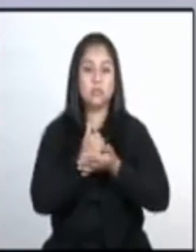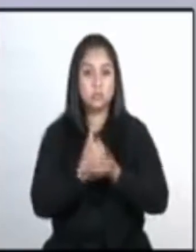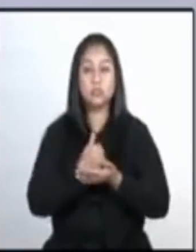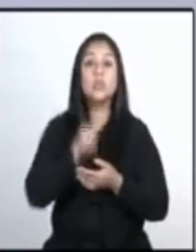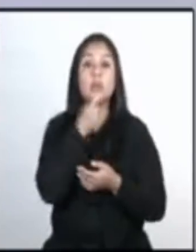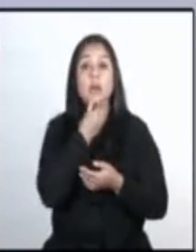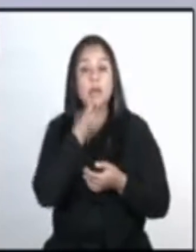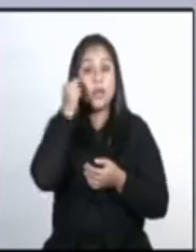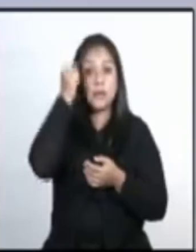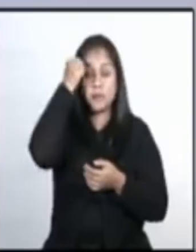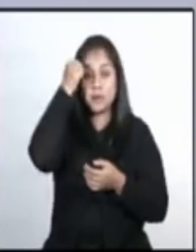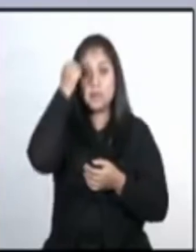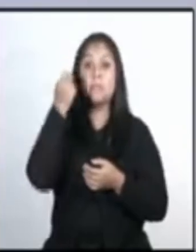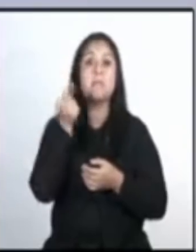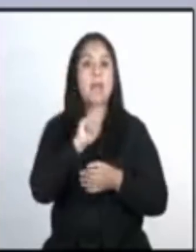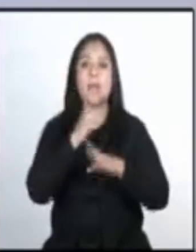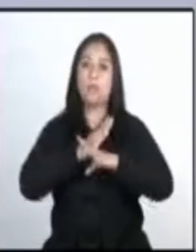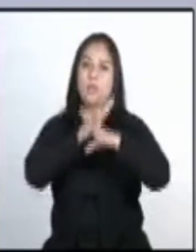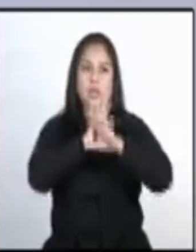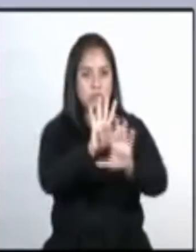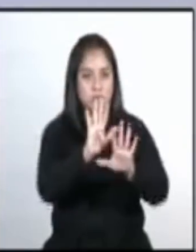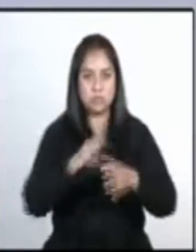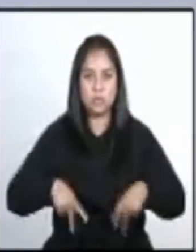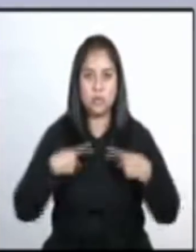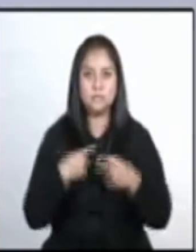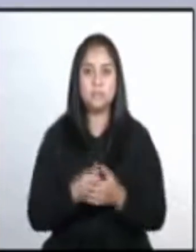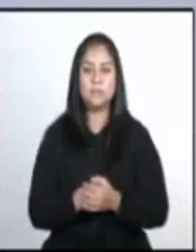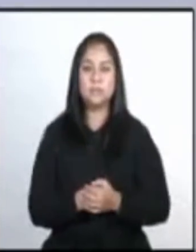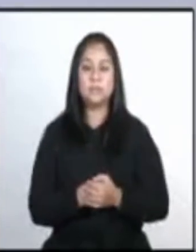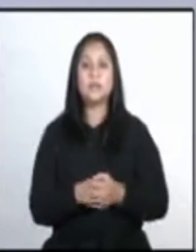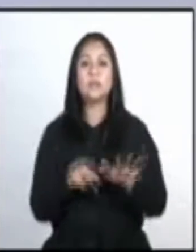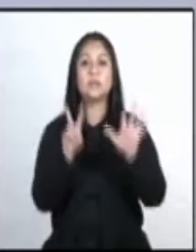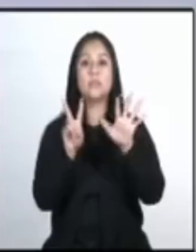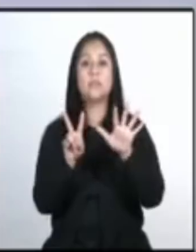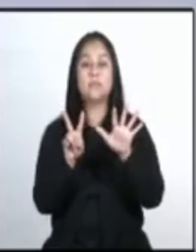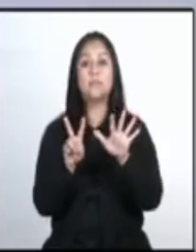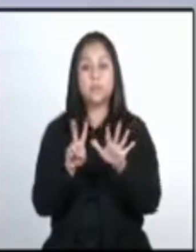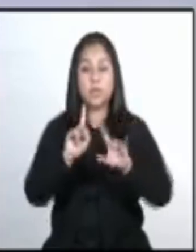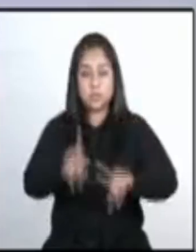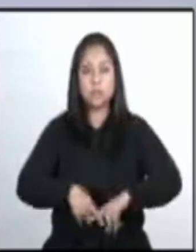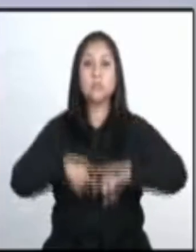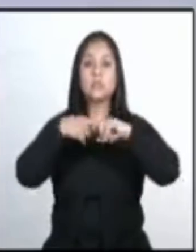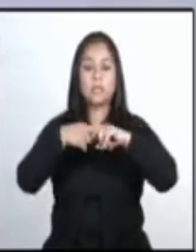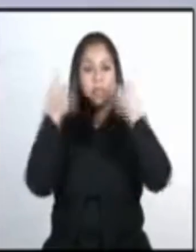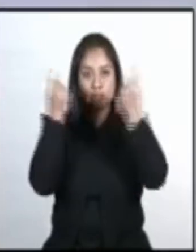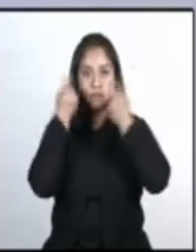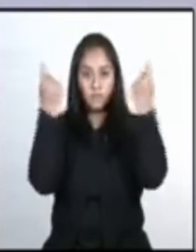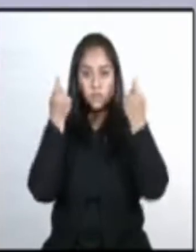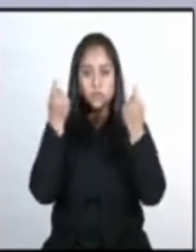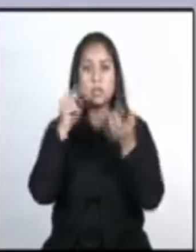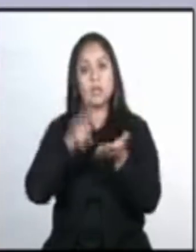edad y adultos mayores para proteger su vida. Séptimo, se suspenden las celebraciones